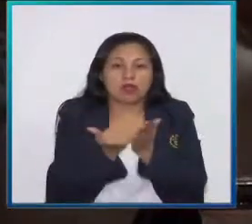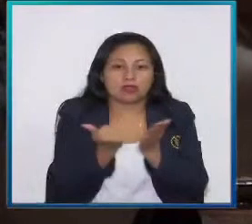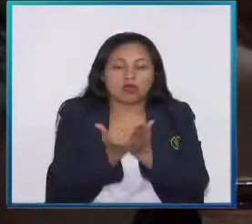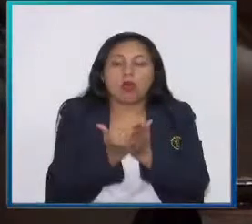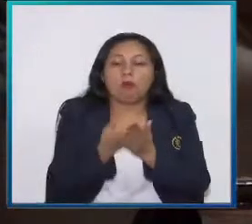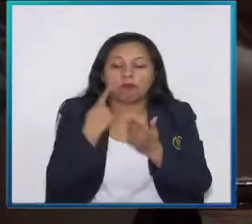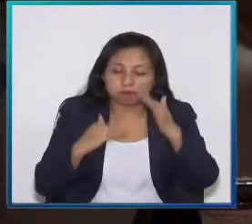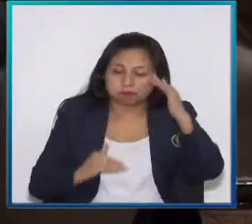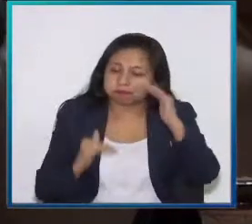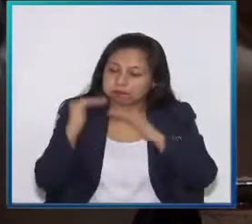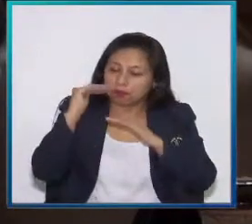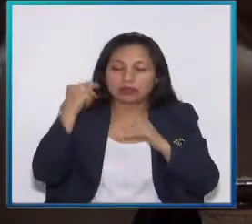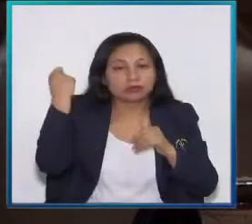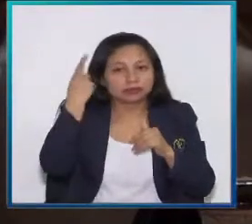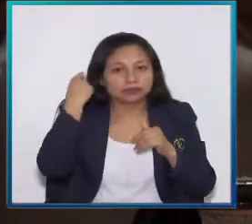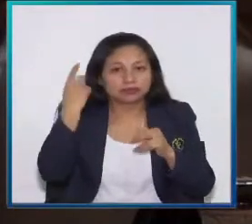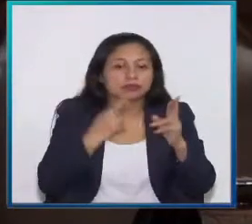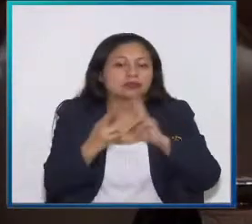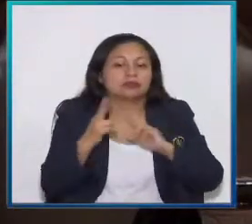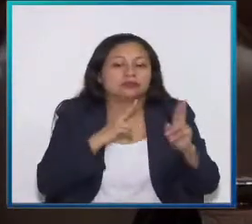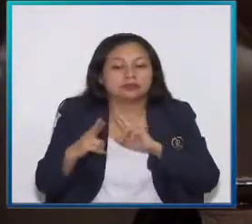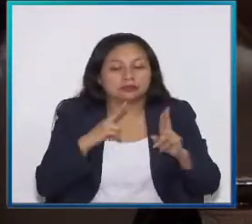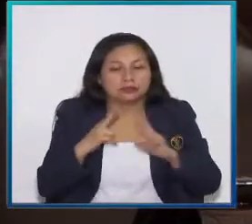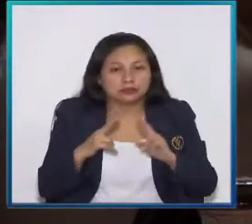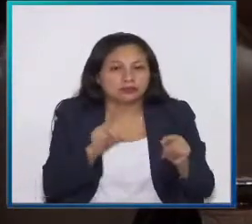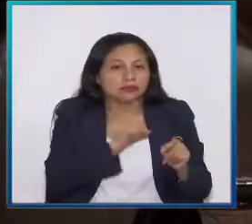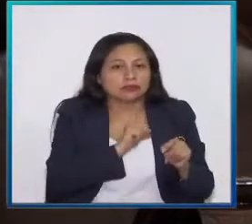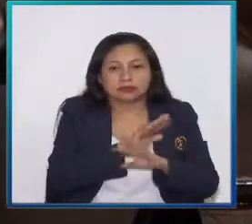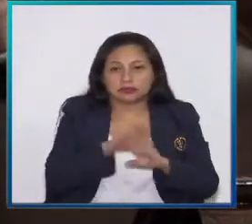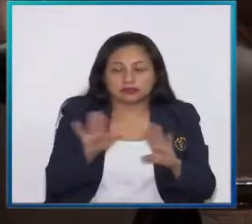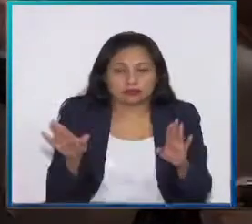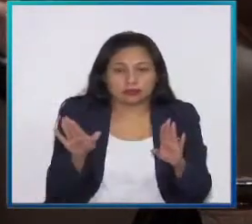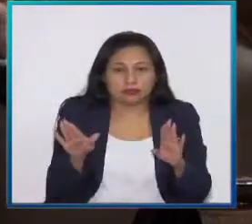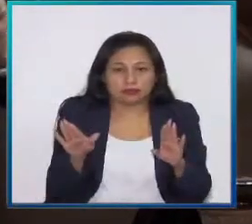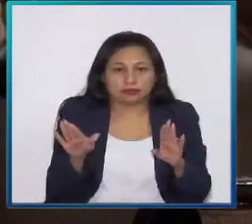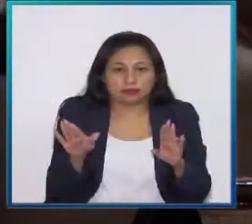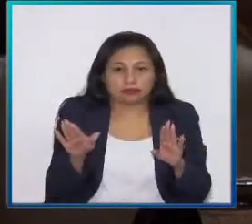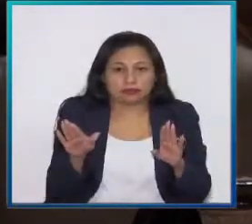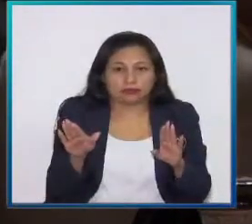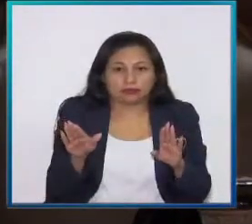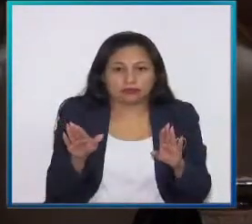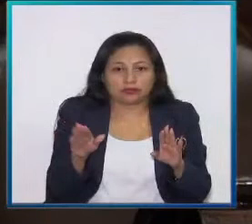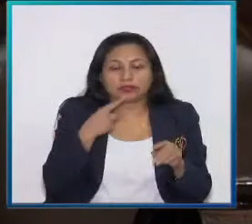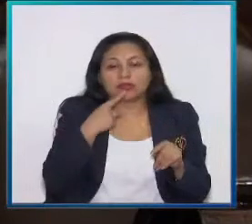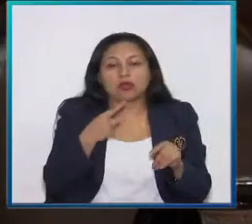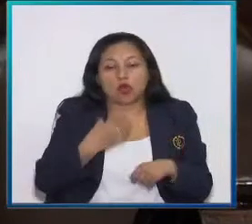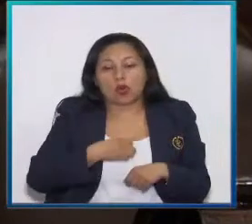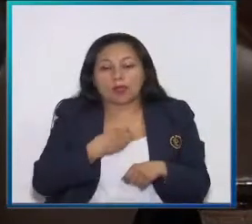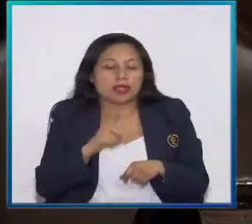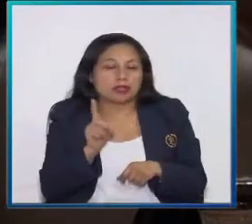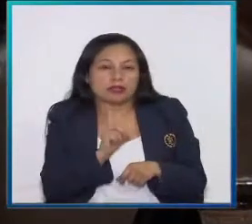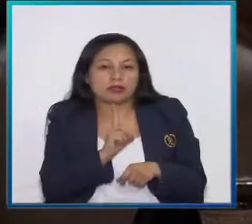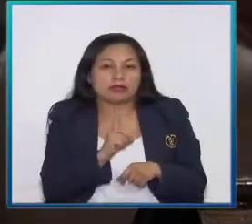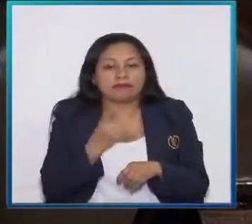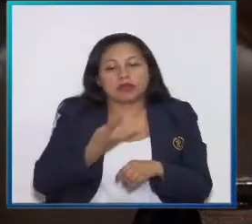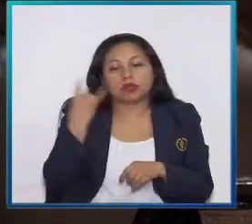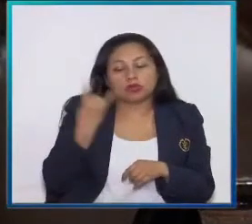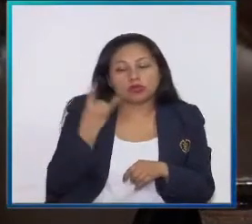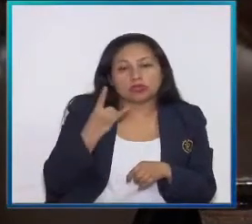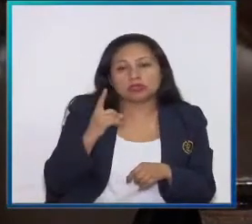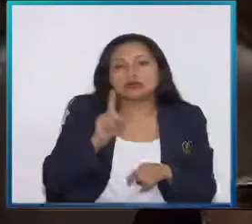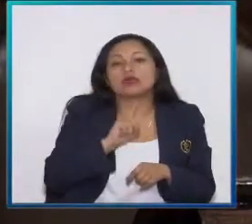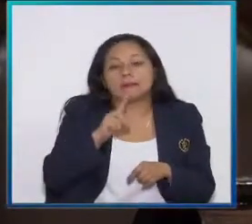académico que comprende lo relacionado no solamente con la docencia